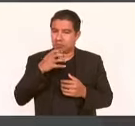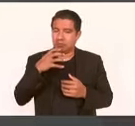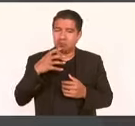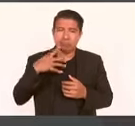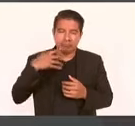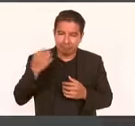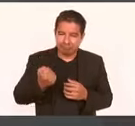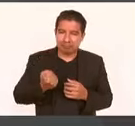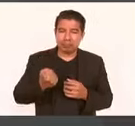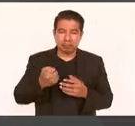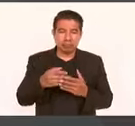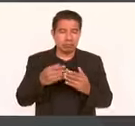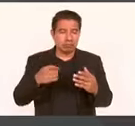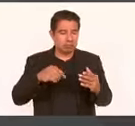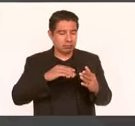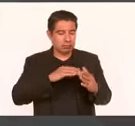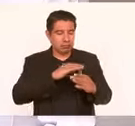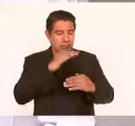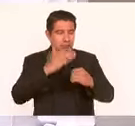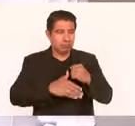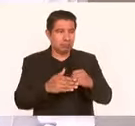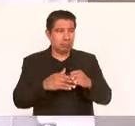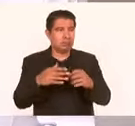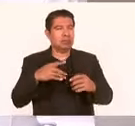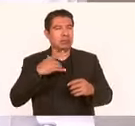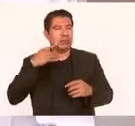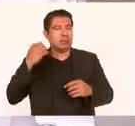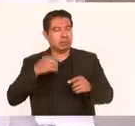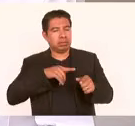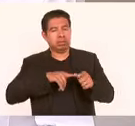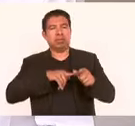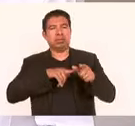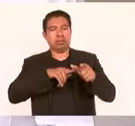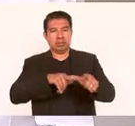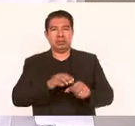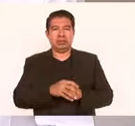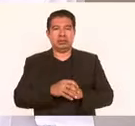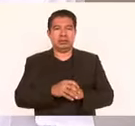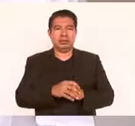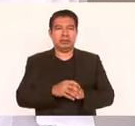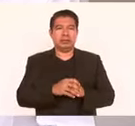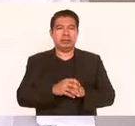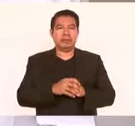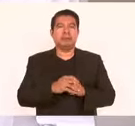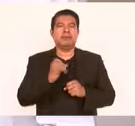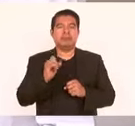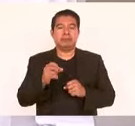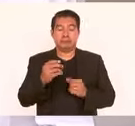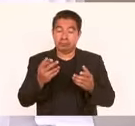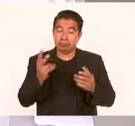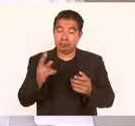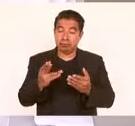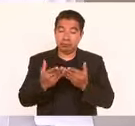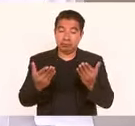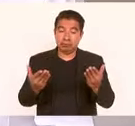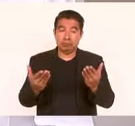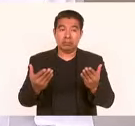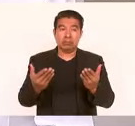encontramos al final de este largo proceso. Podemos decir que más allá de la reconstrucción de